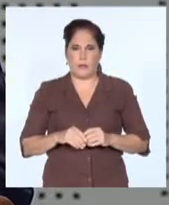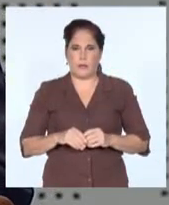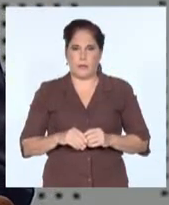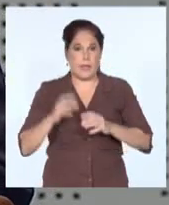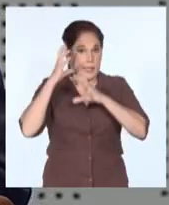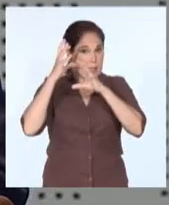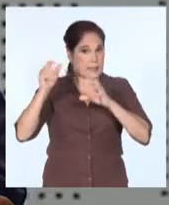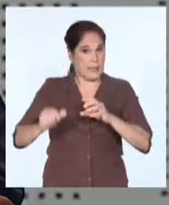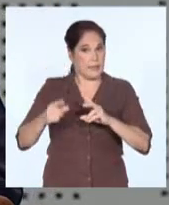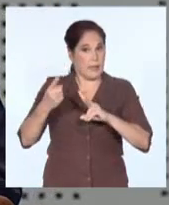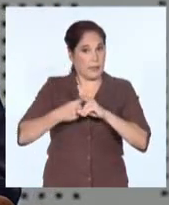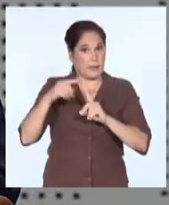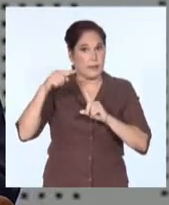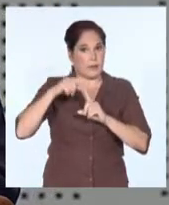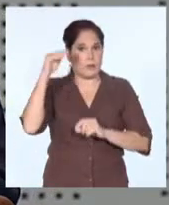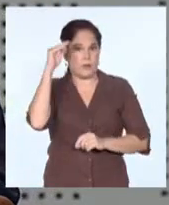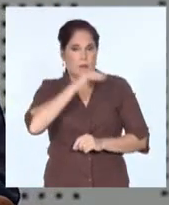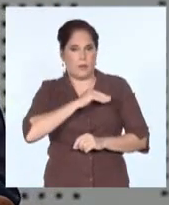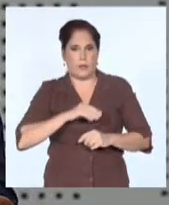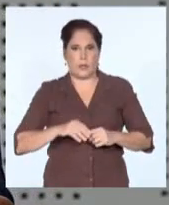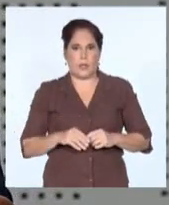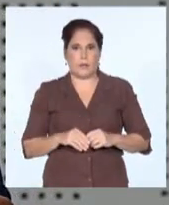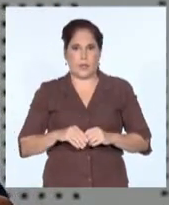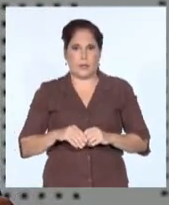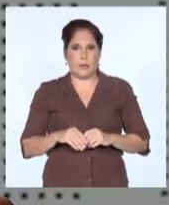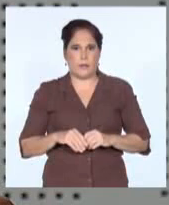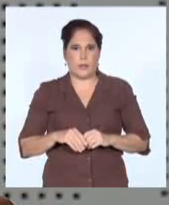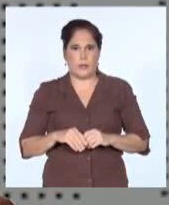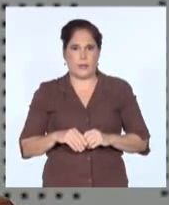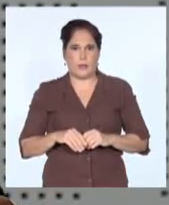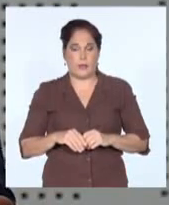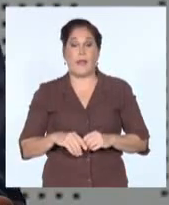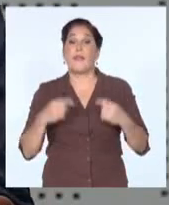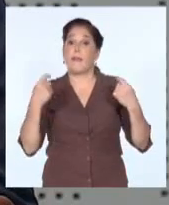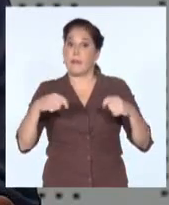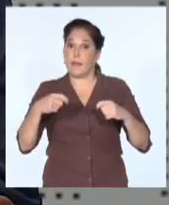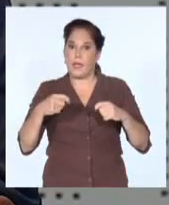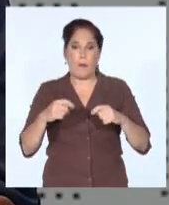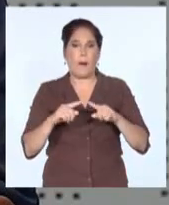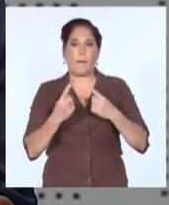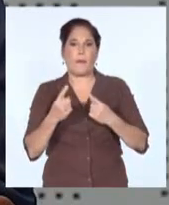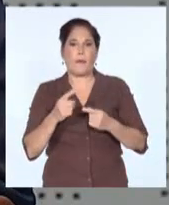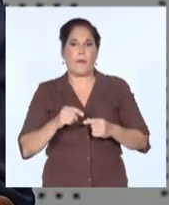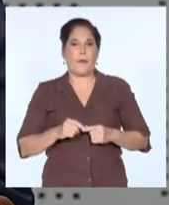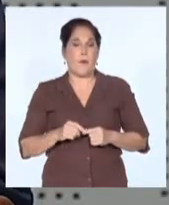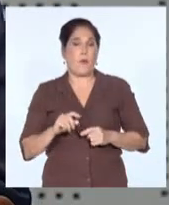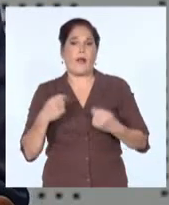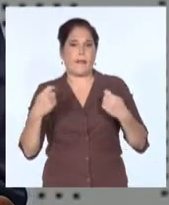la tecnología son posibles. Puedo decir